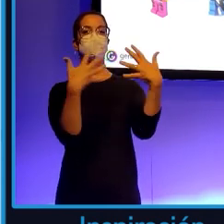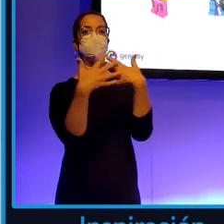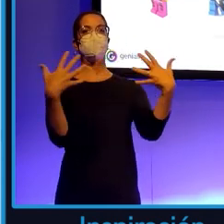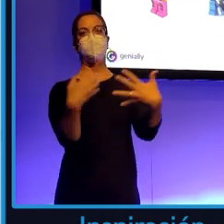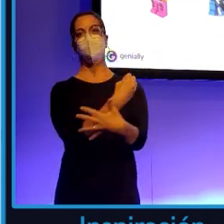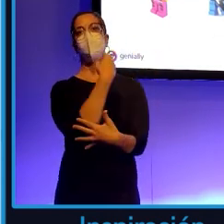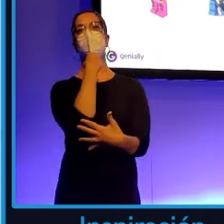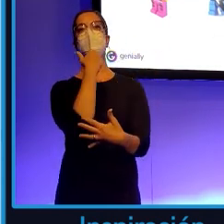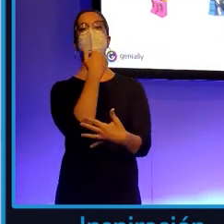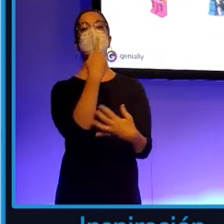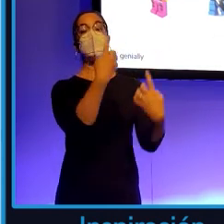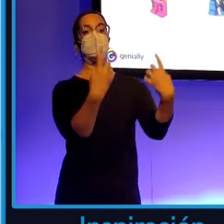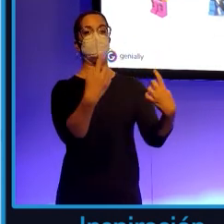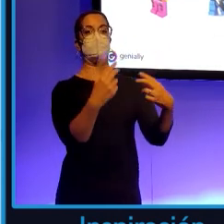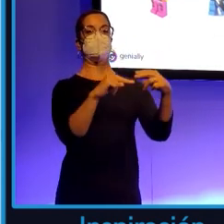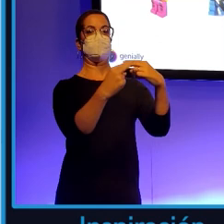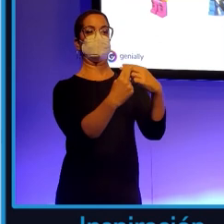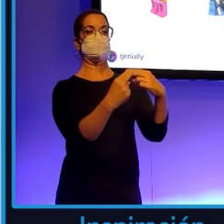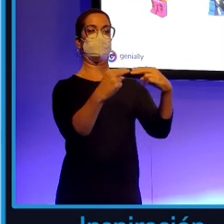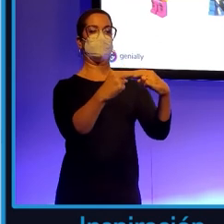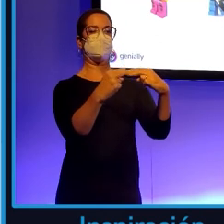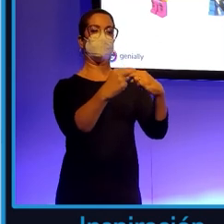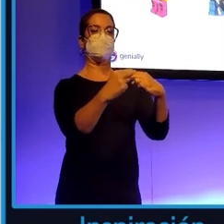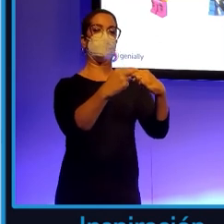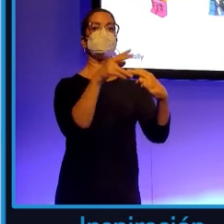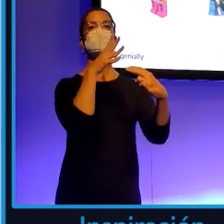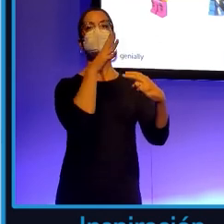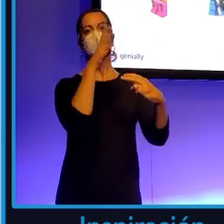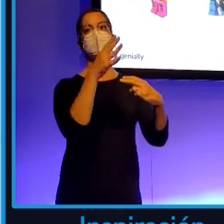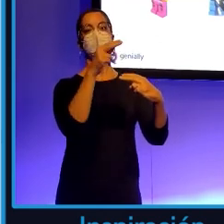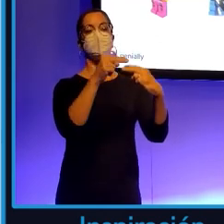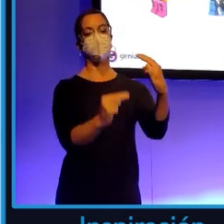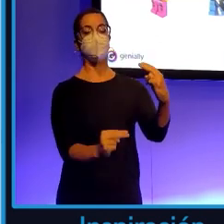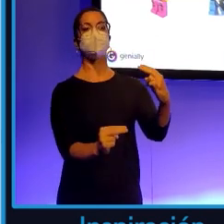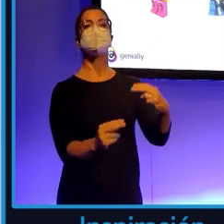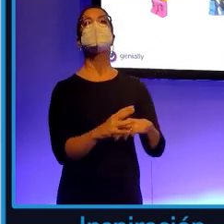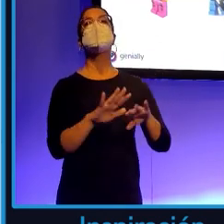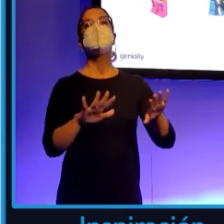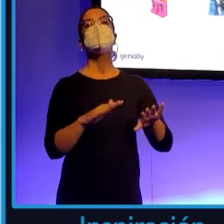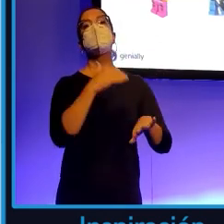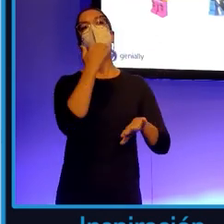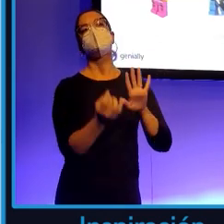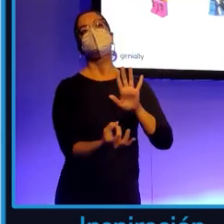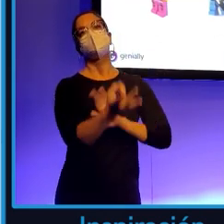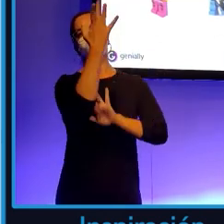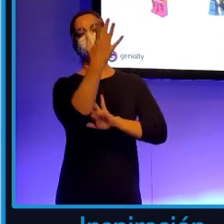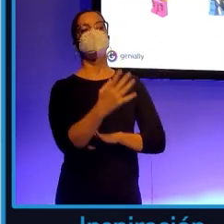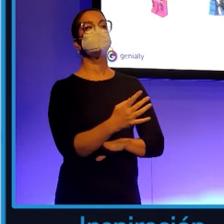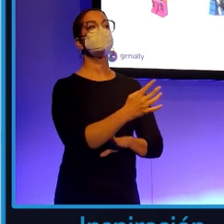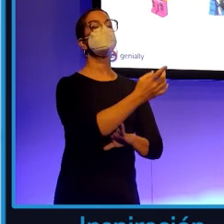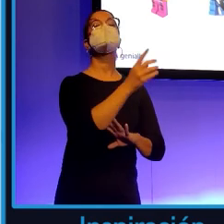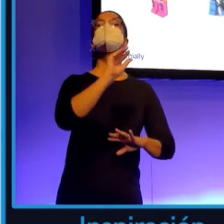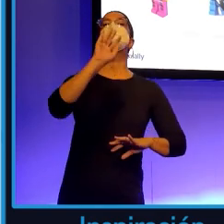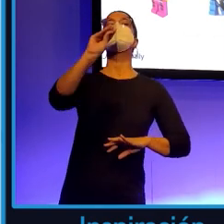están muy bien encajadas por eso se está cayendo pero se creó algo y que querían transmitir